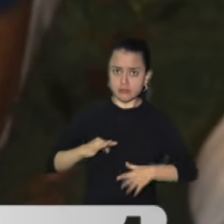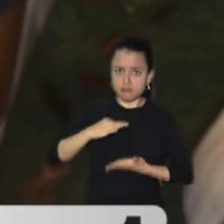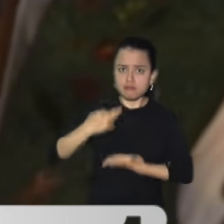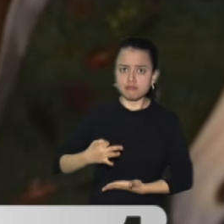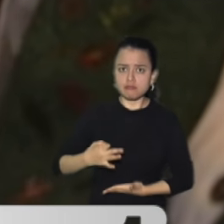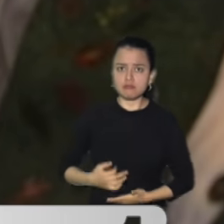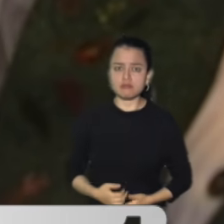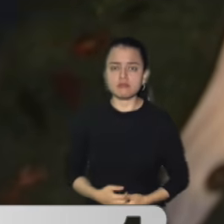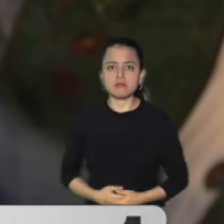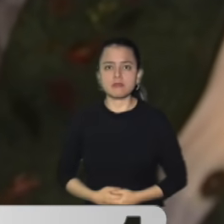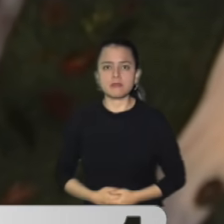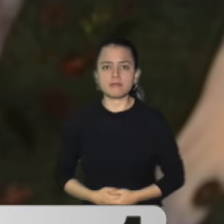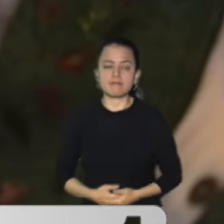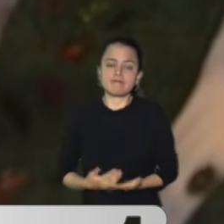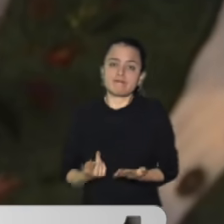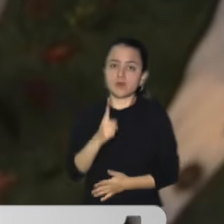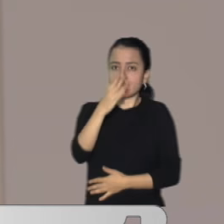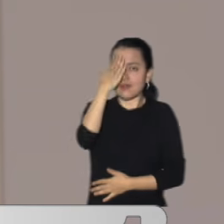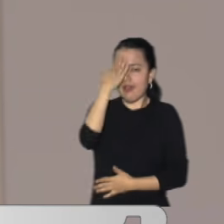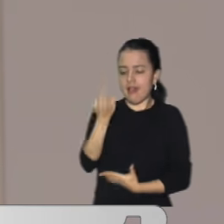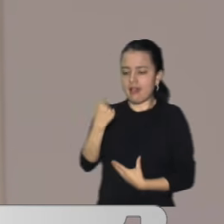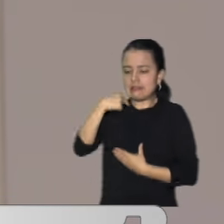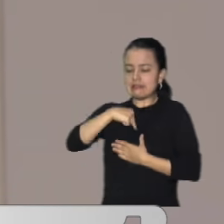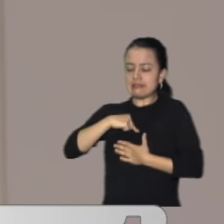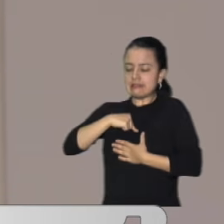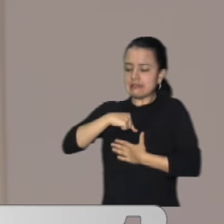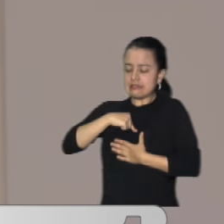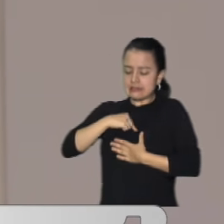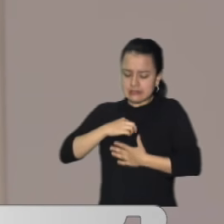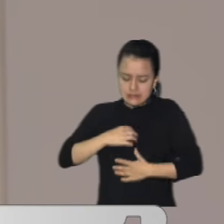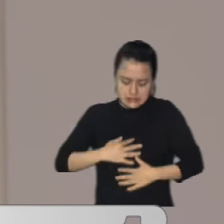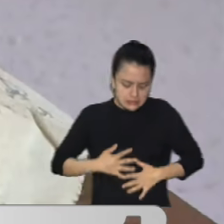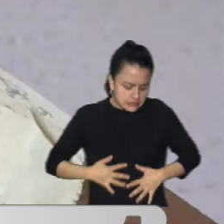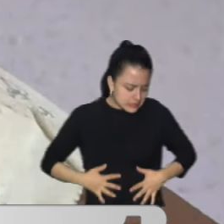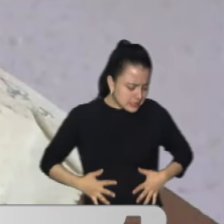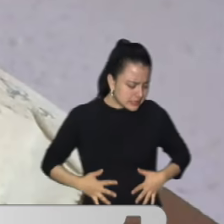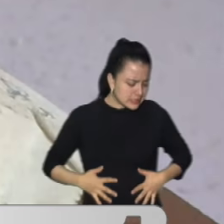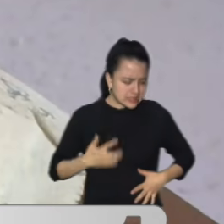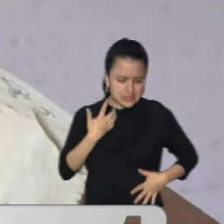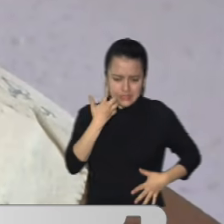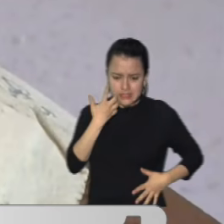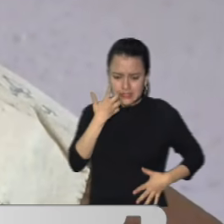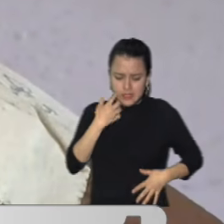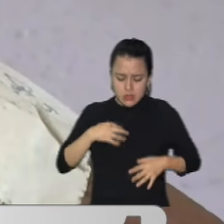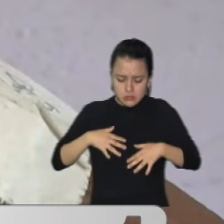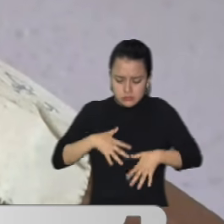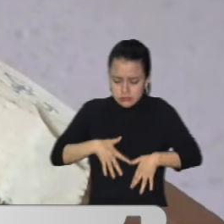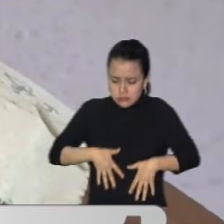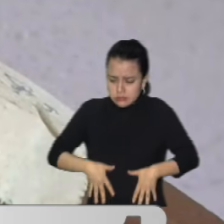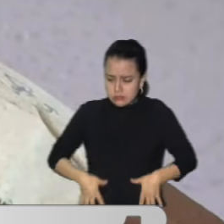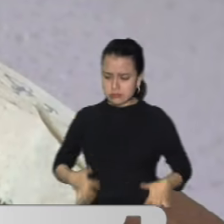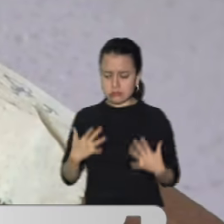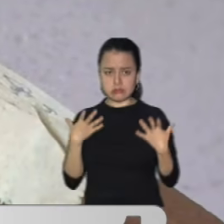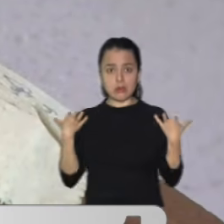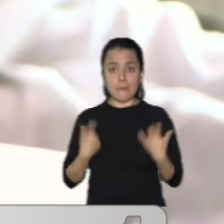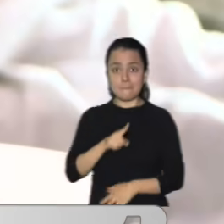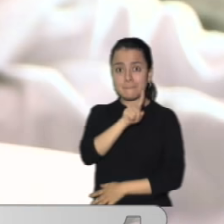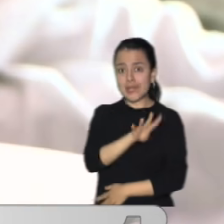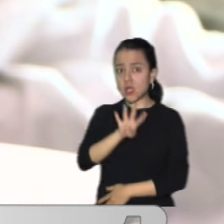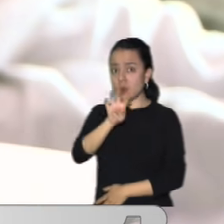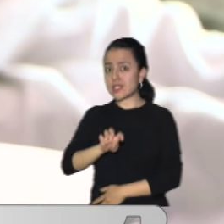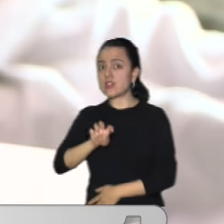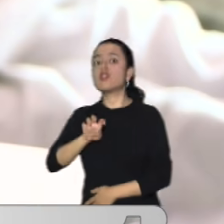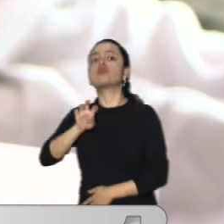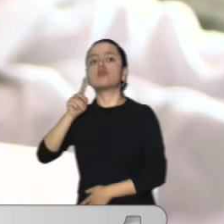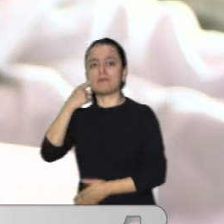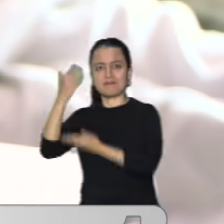La existencia de una enfermedad terminal para acceder a la eutanasia era un requisito fijado desde 1997 por la